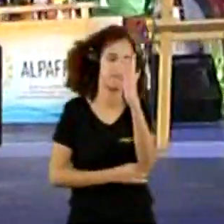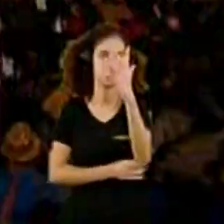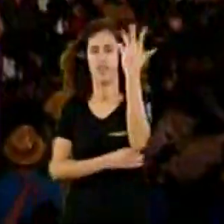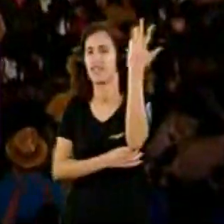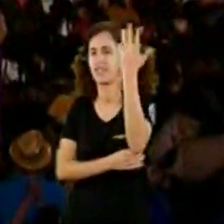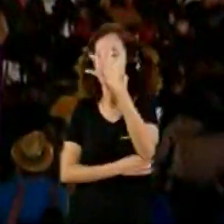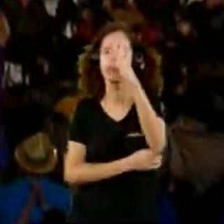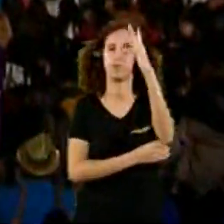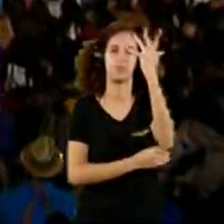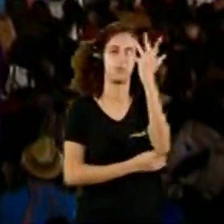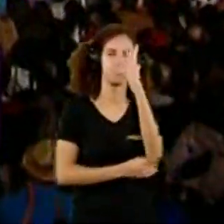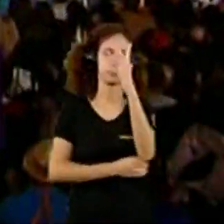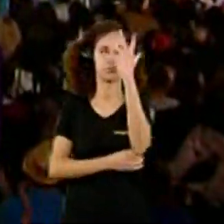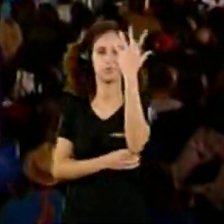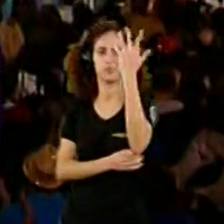El